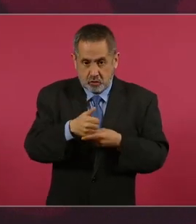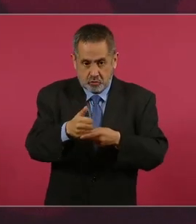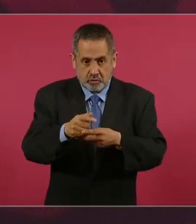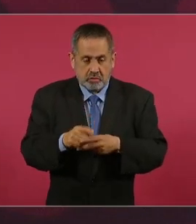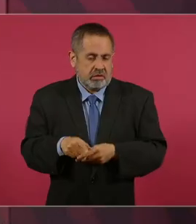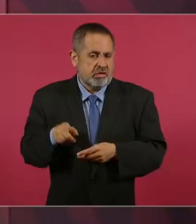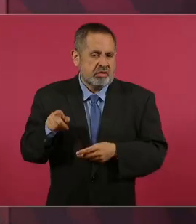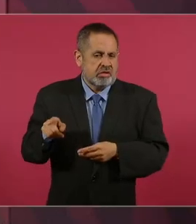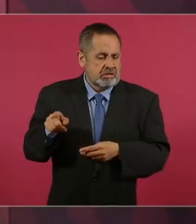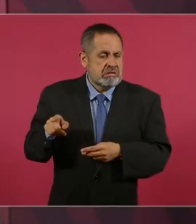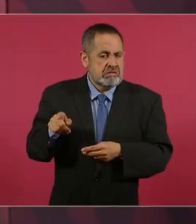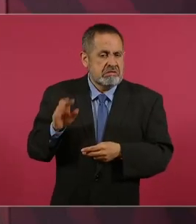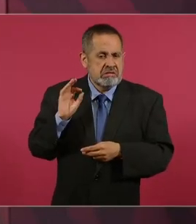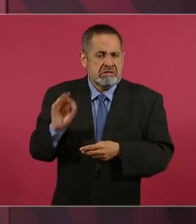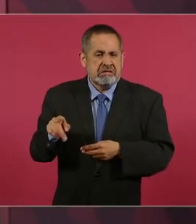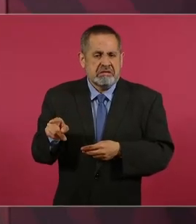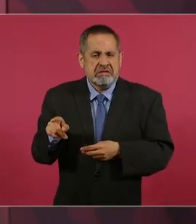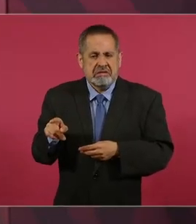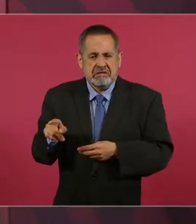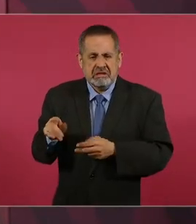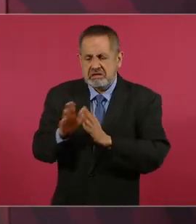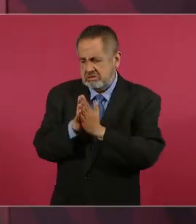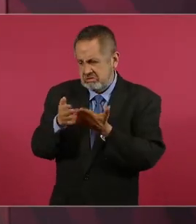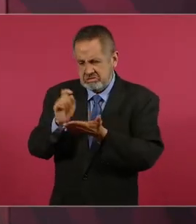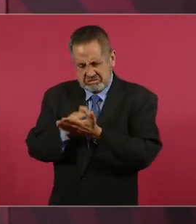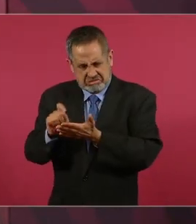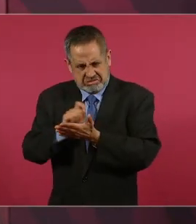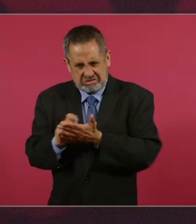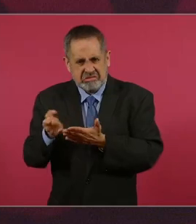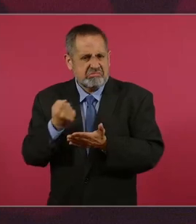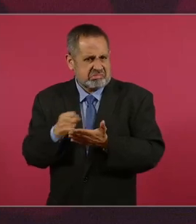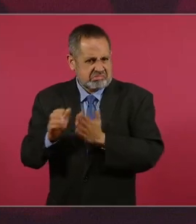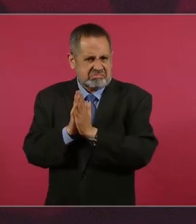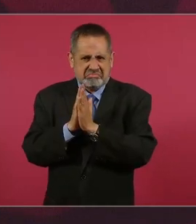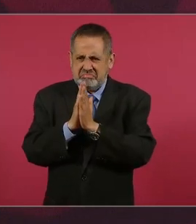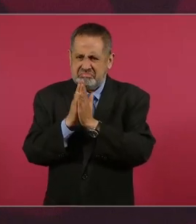Hizo también una obra editorial